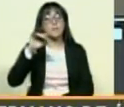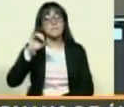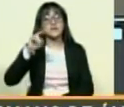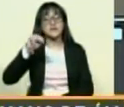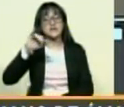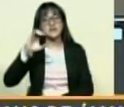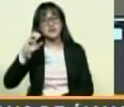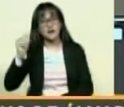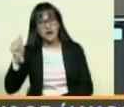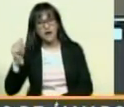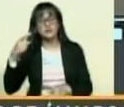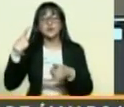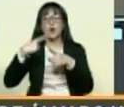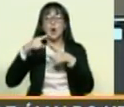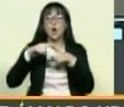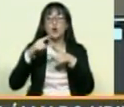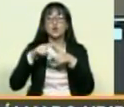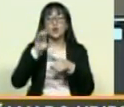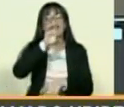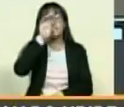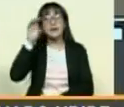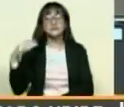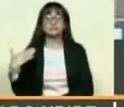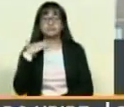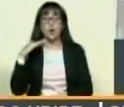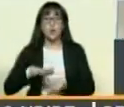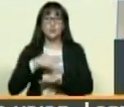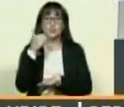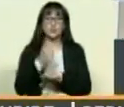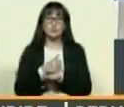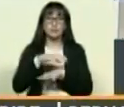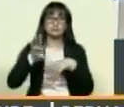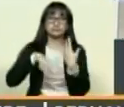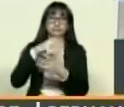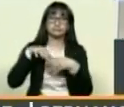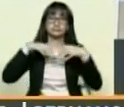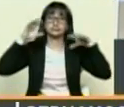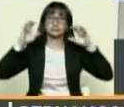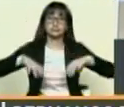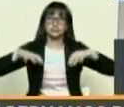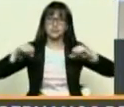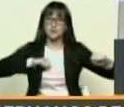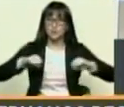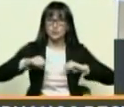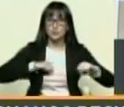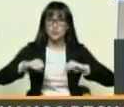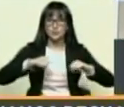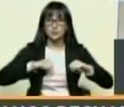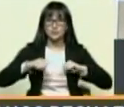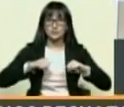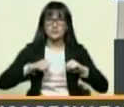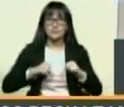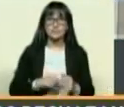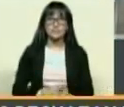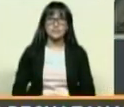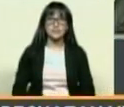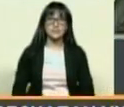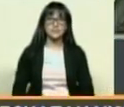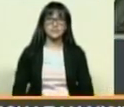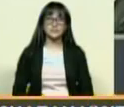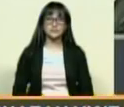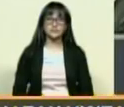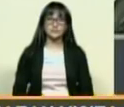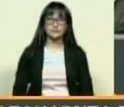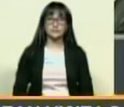con los países que fueron afectados por esos desastres naturales. También,